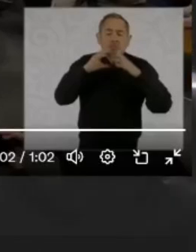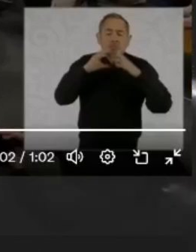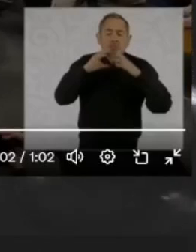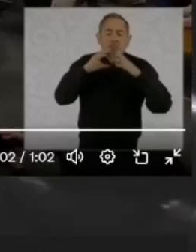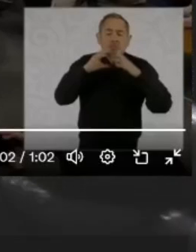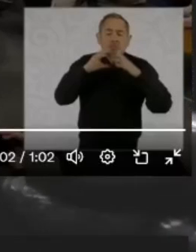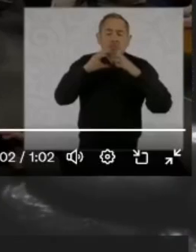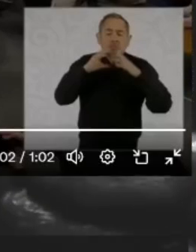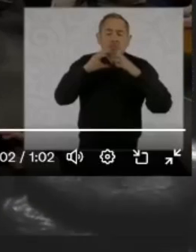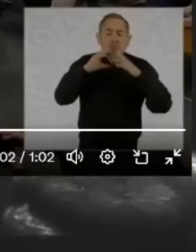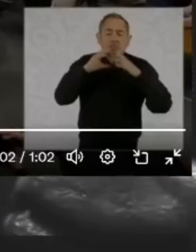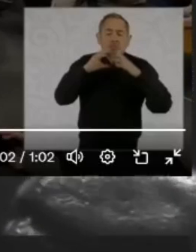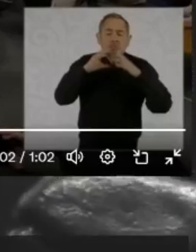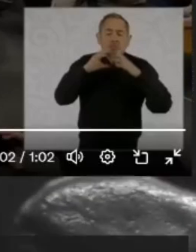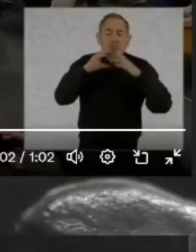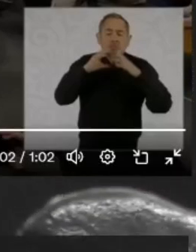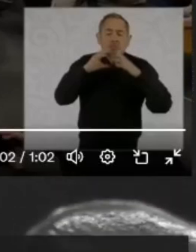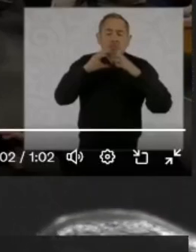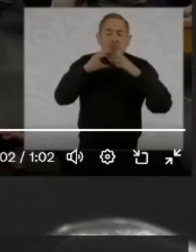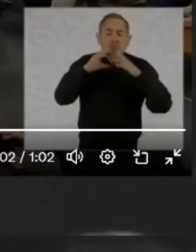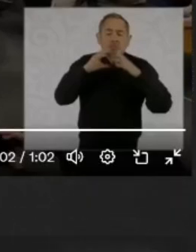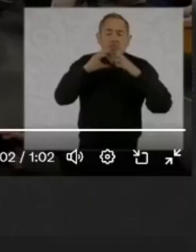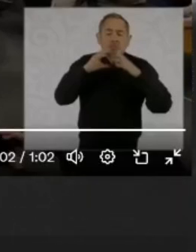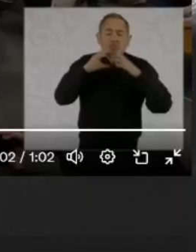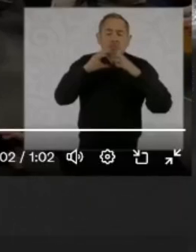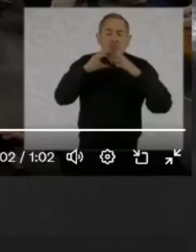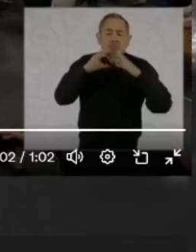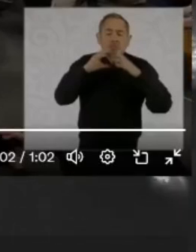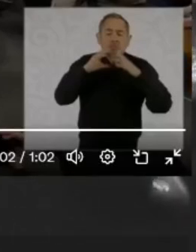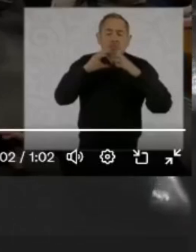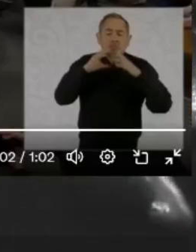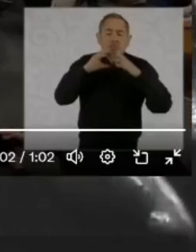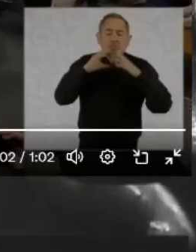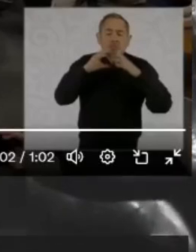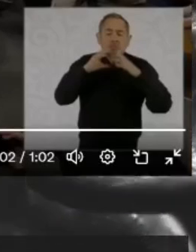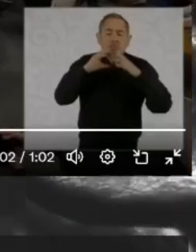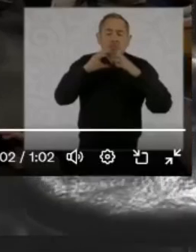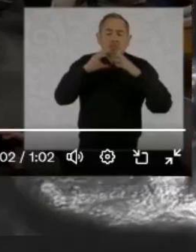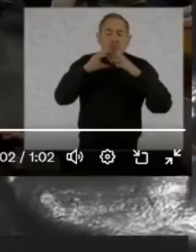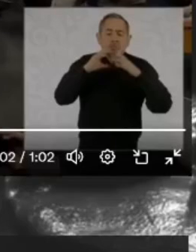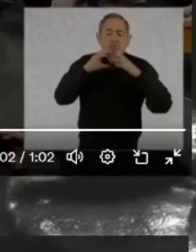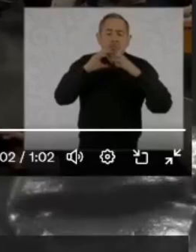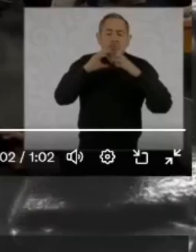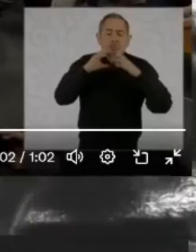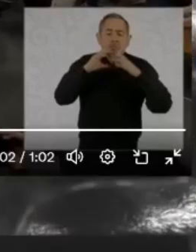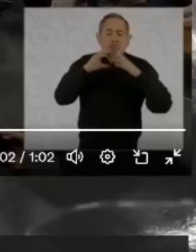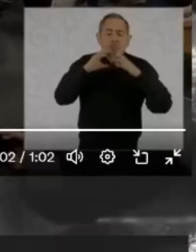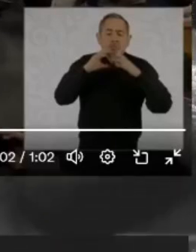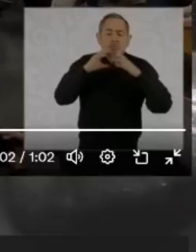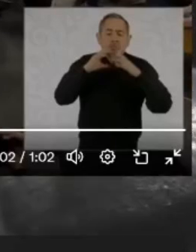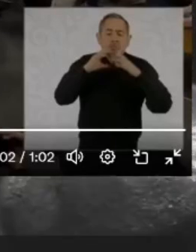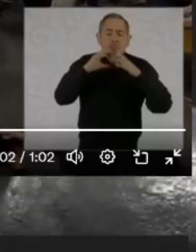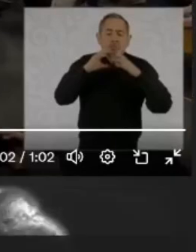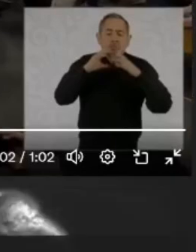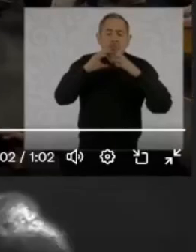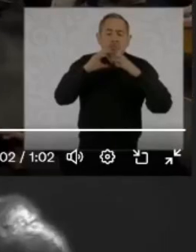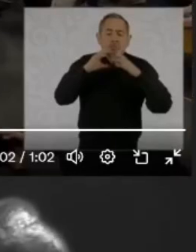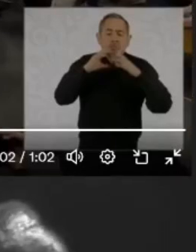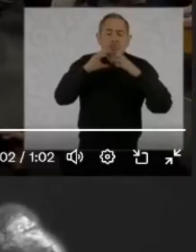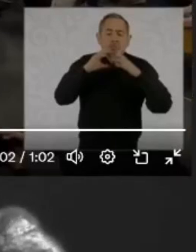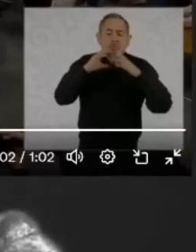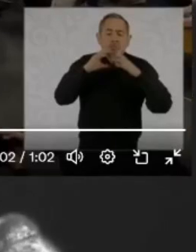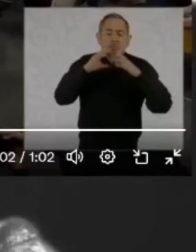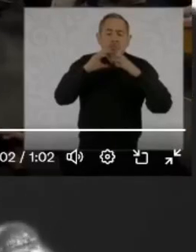porque algunos sí son autoritarios, otros no. Sí, sí, es que eso es lo que pasa, pero se crea el estigma. Así es